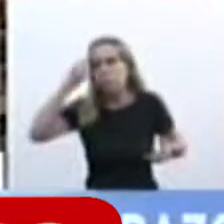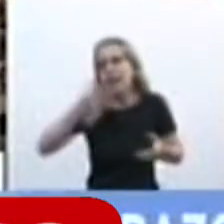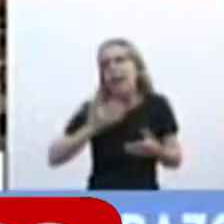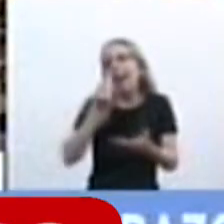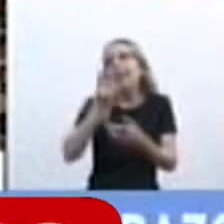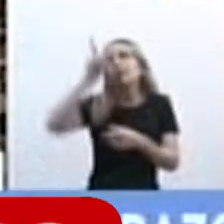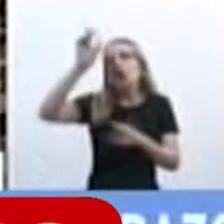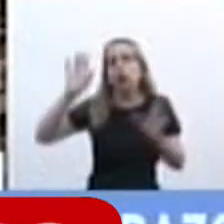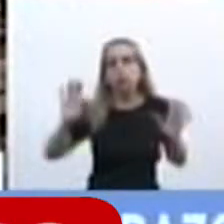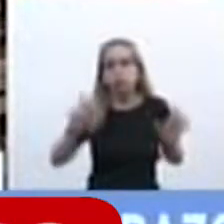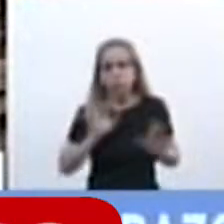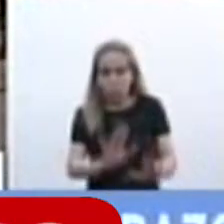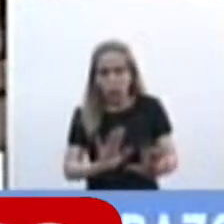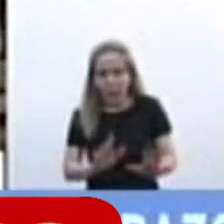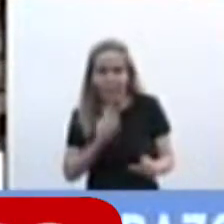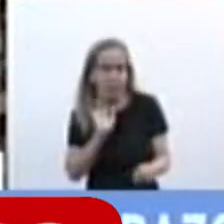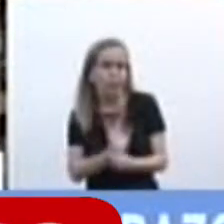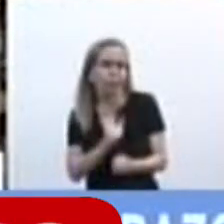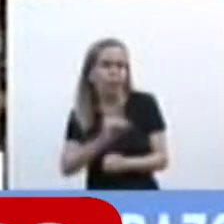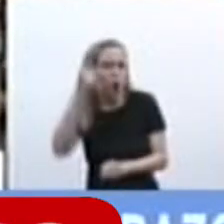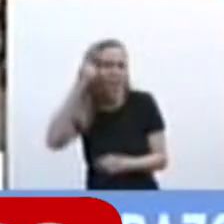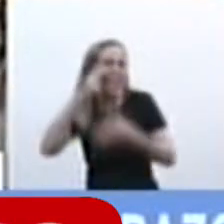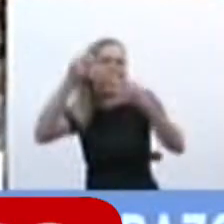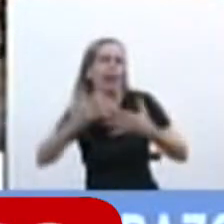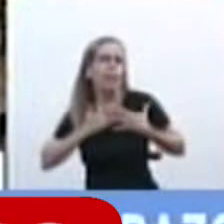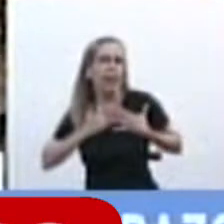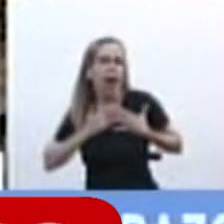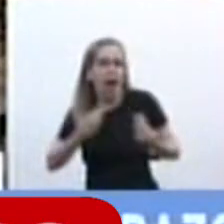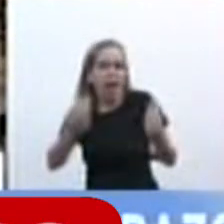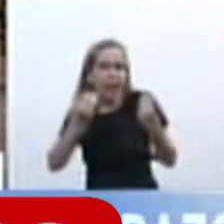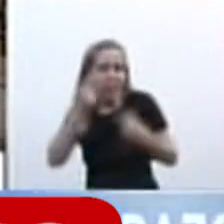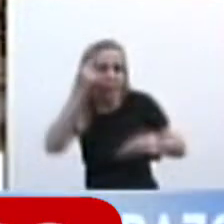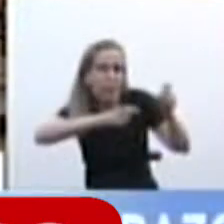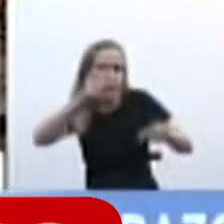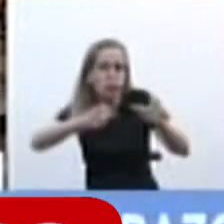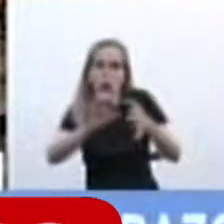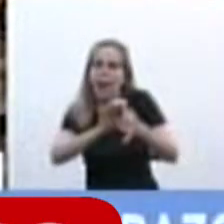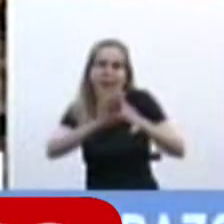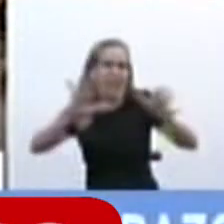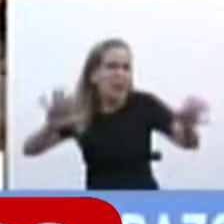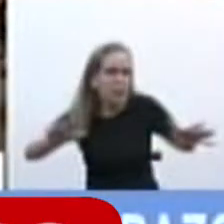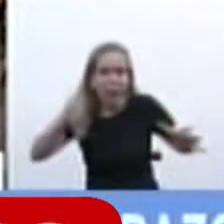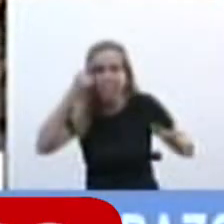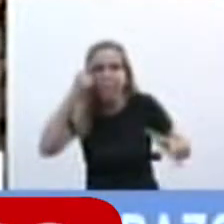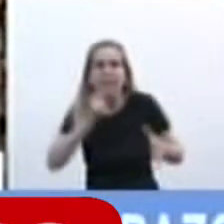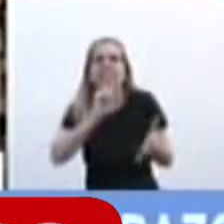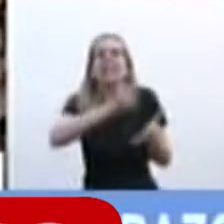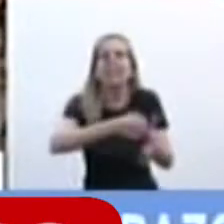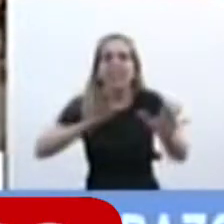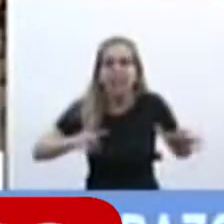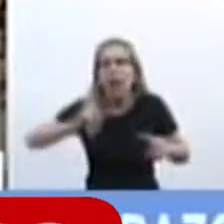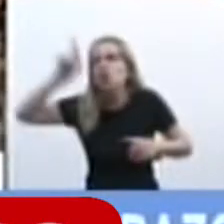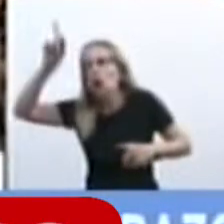sería imponer mi moralidad a una población libre de creer en cualquier credo o de no creer en